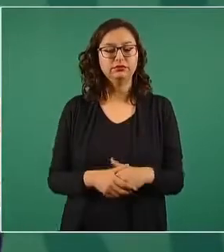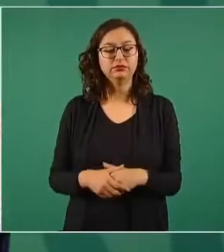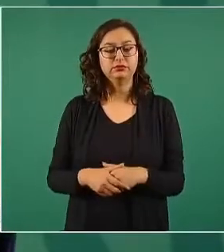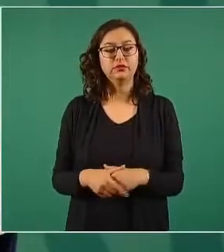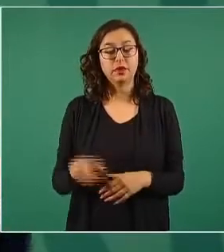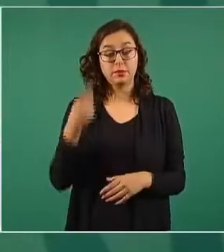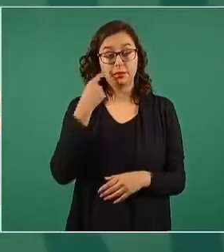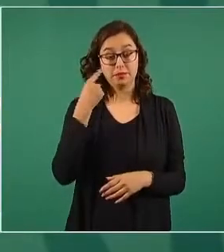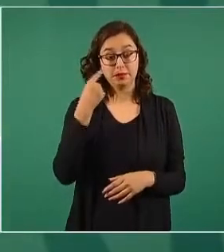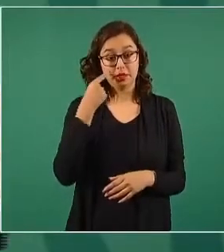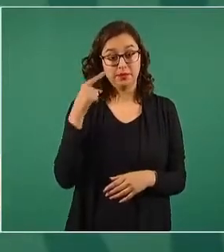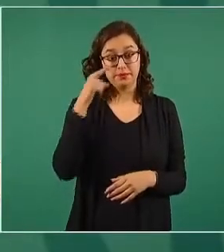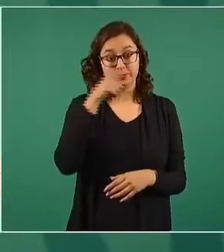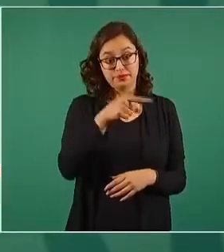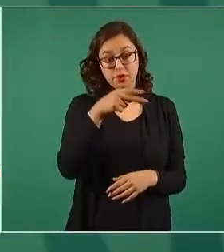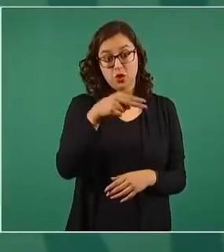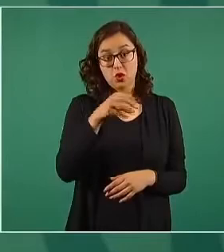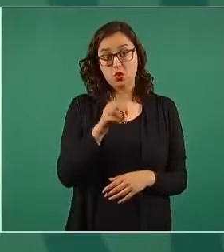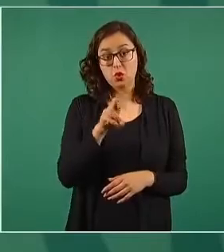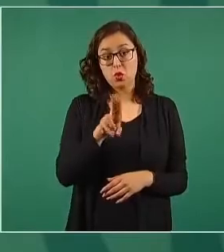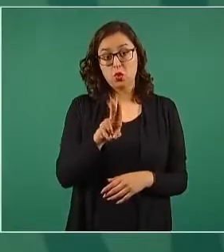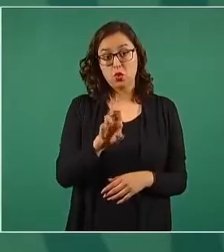tienen un fondo